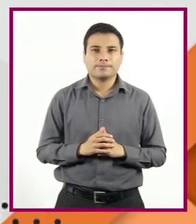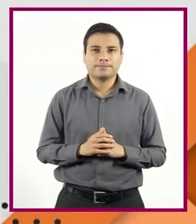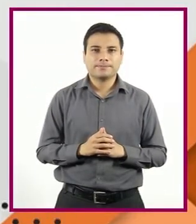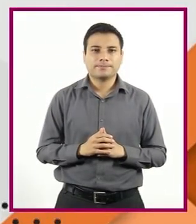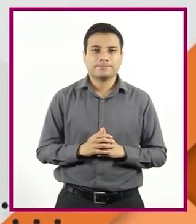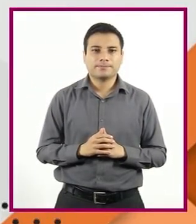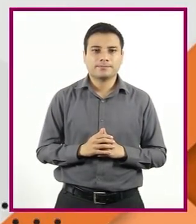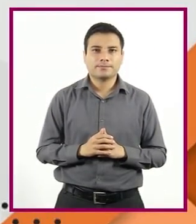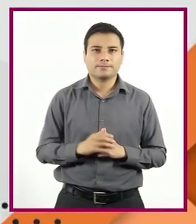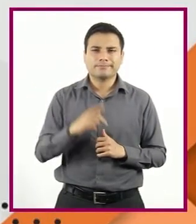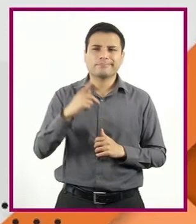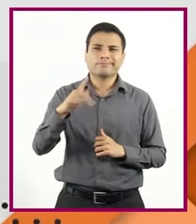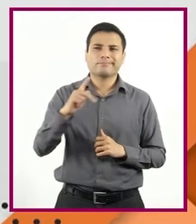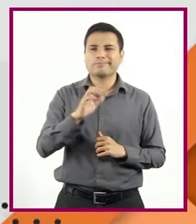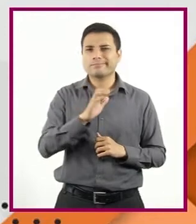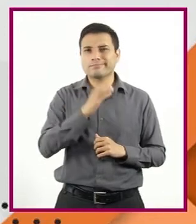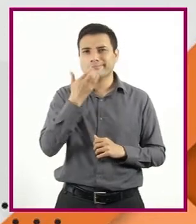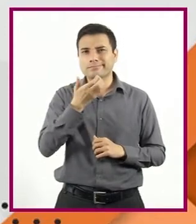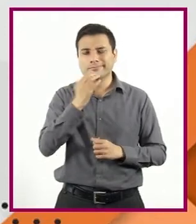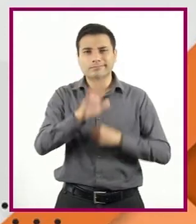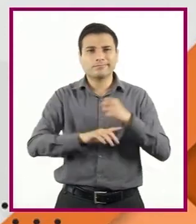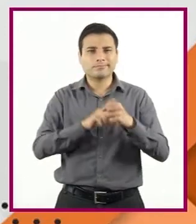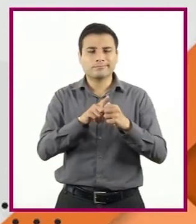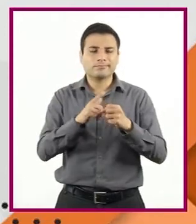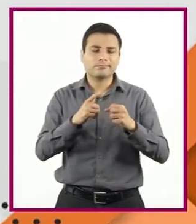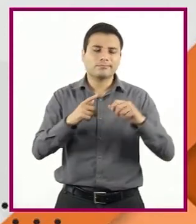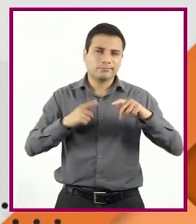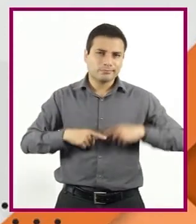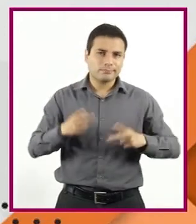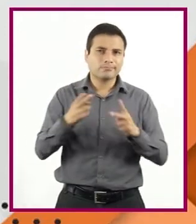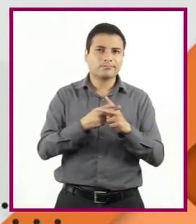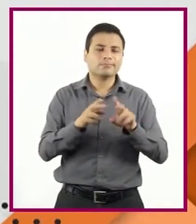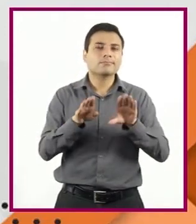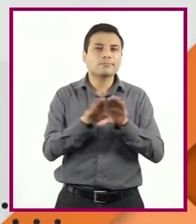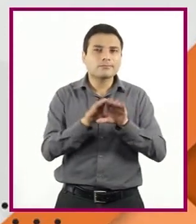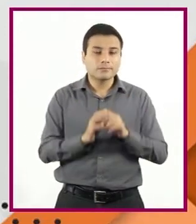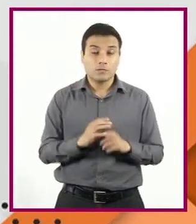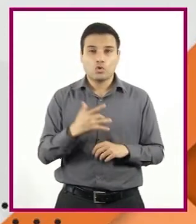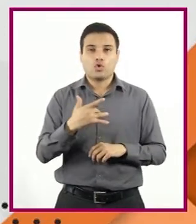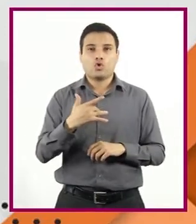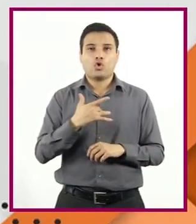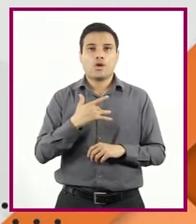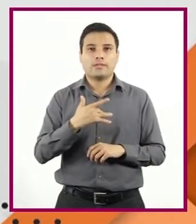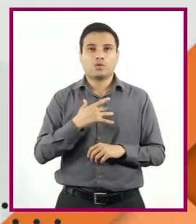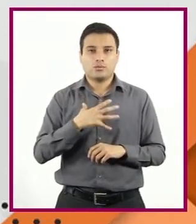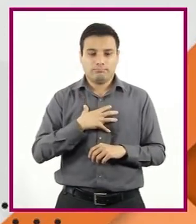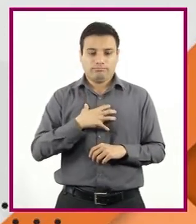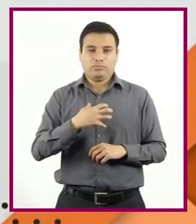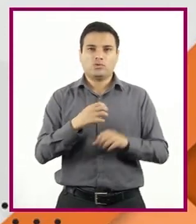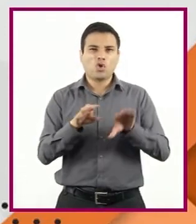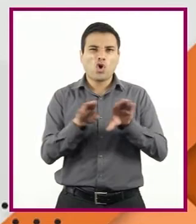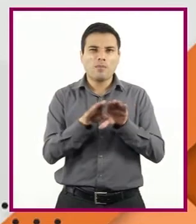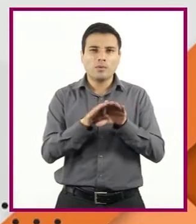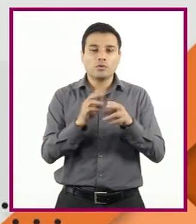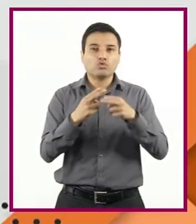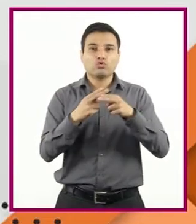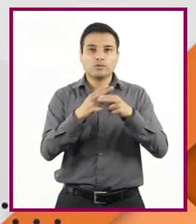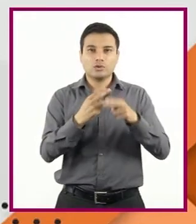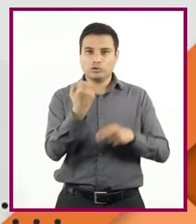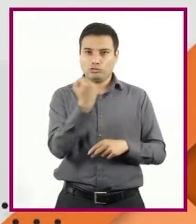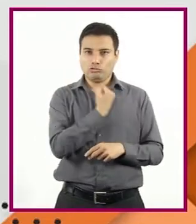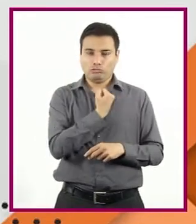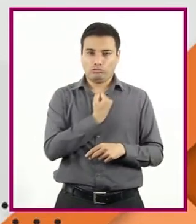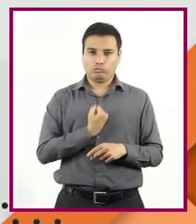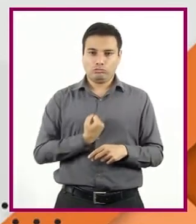más habitual de sacrificio humano entre los mexicas era la extracción del corazón por medio de un cuchillo de pedernal. Sin